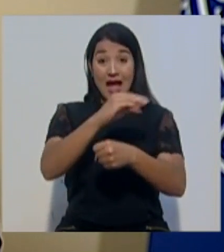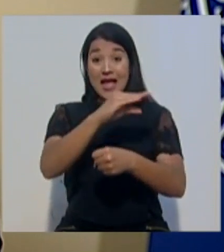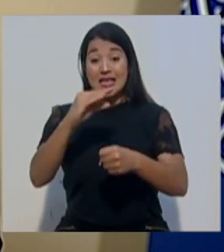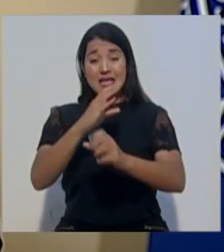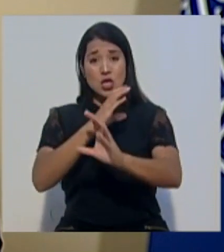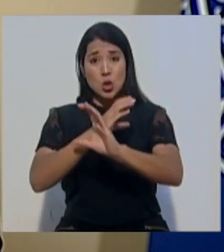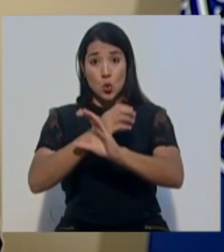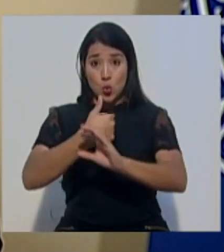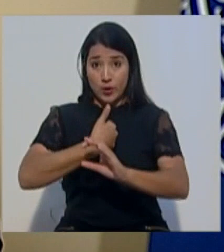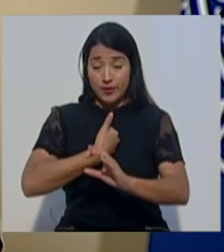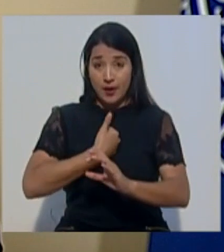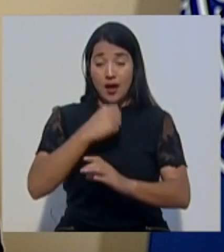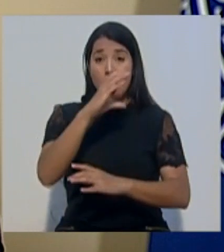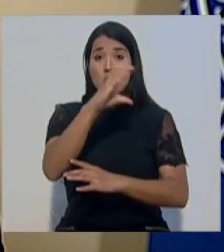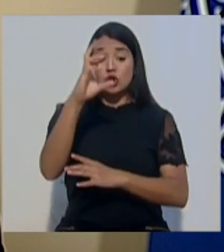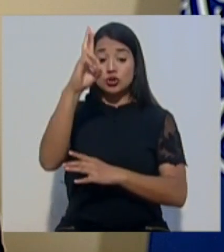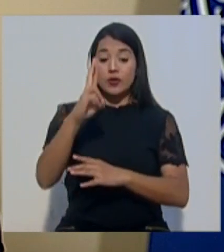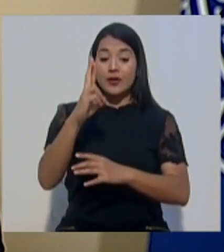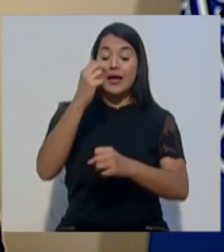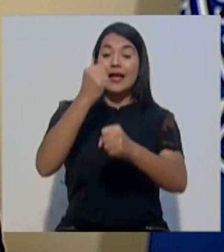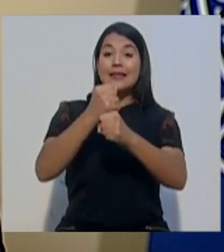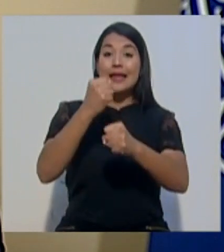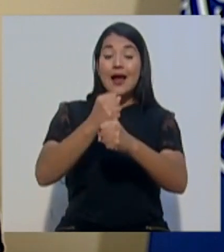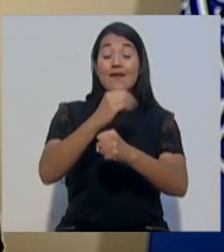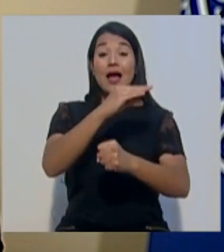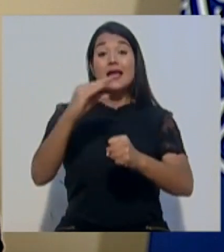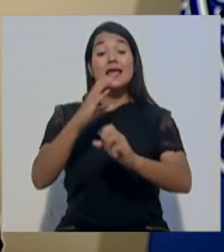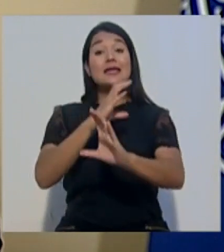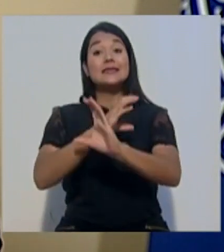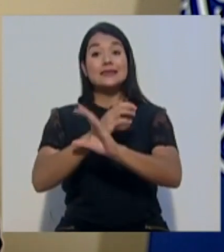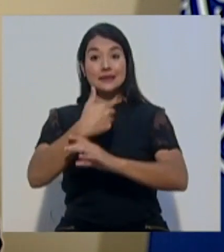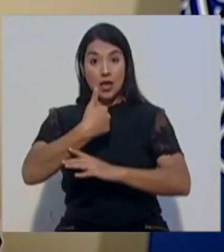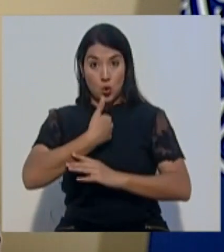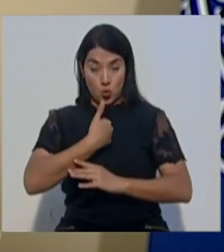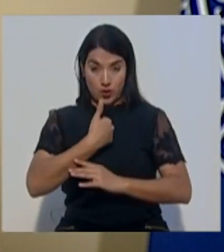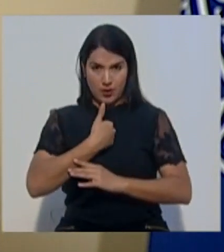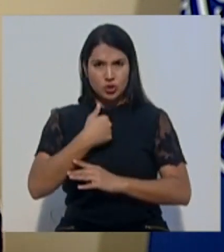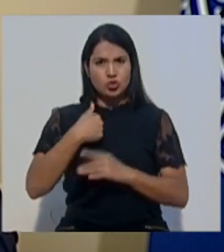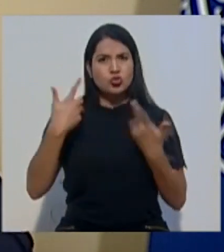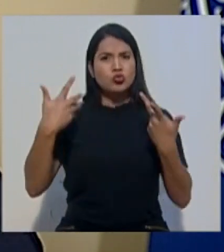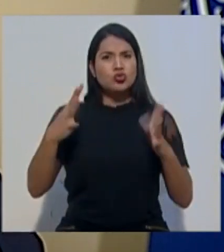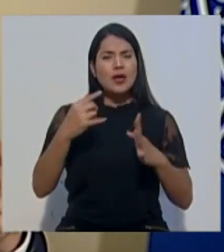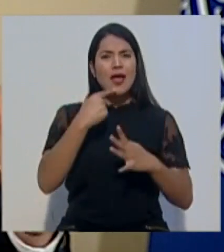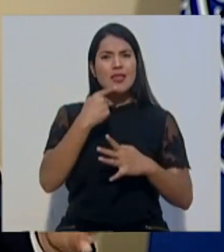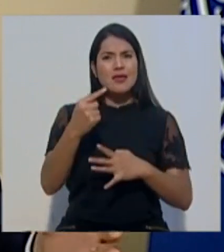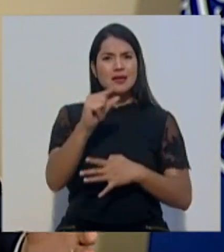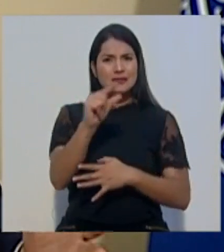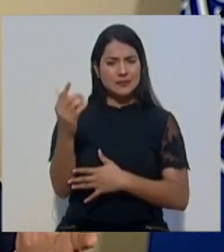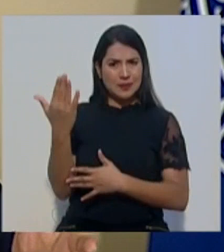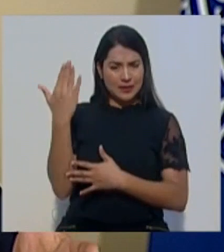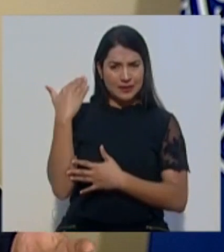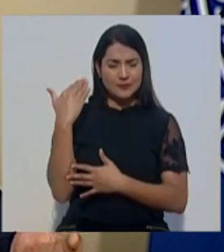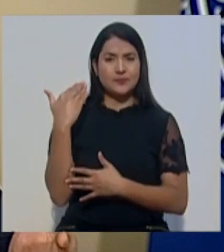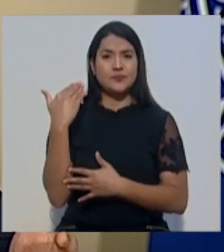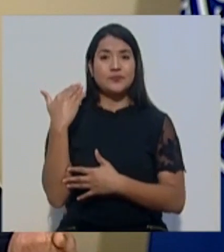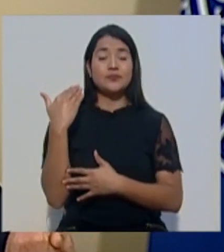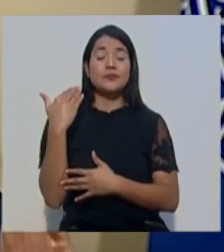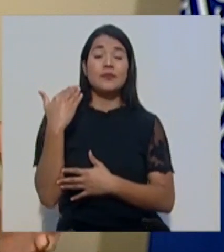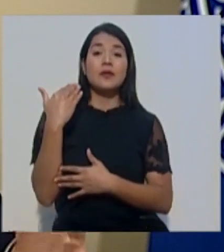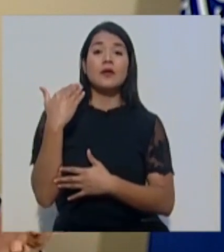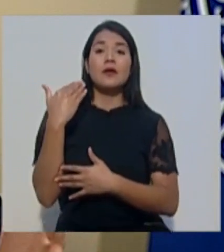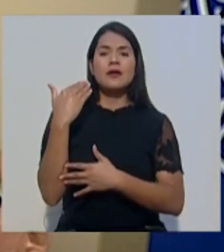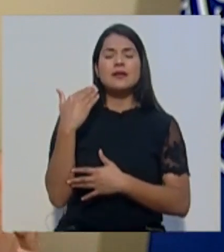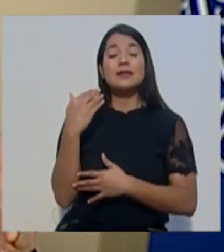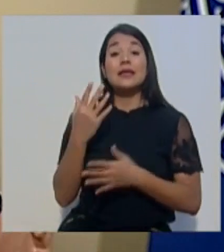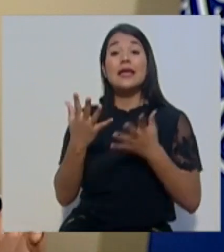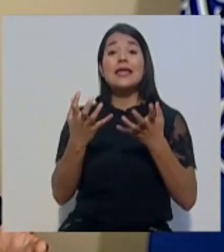Costa Rica trabaja y se cuida, en la línea de lo que adelanté la semana anterior. Quiero antes explicar qué hicimos y